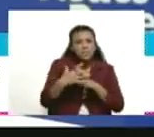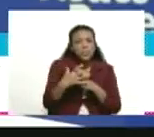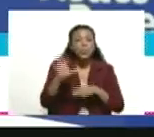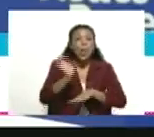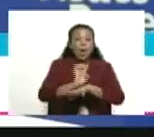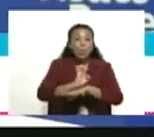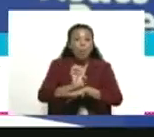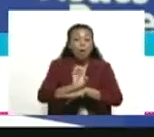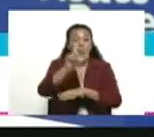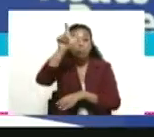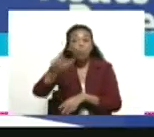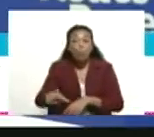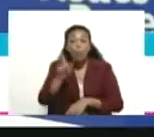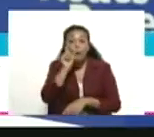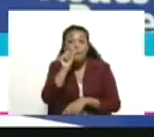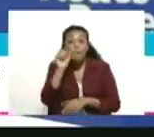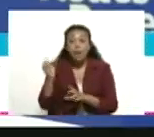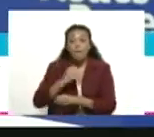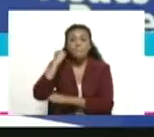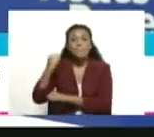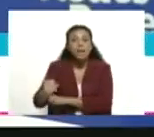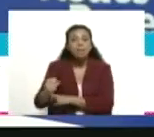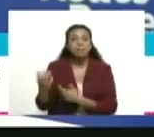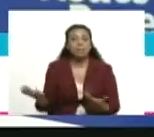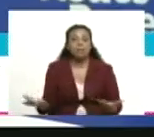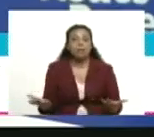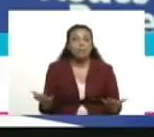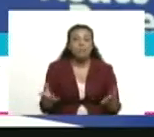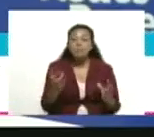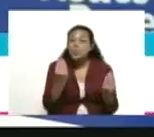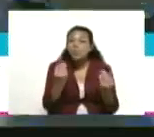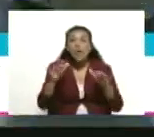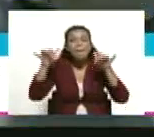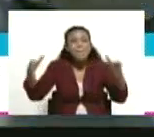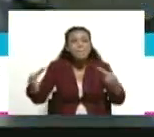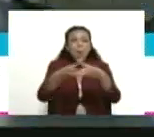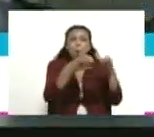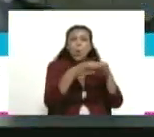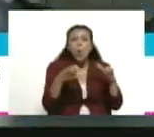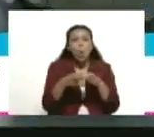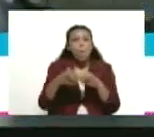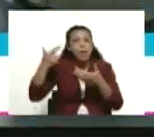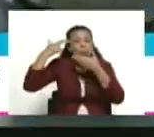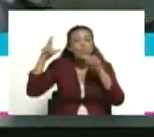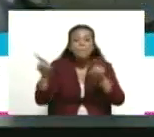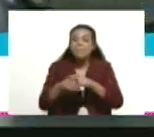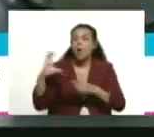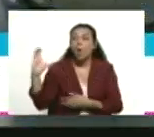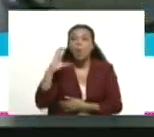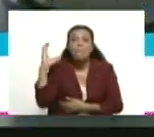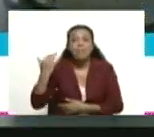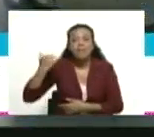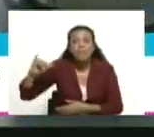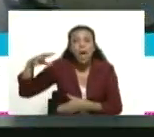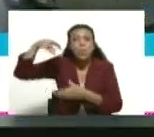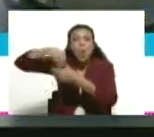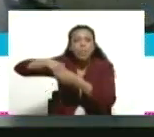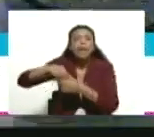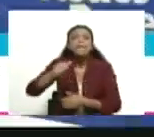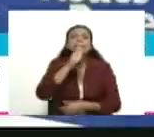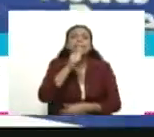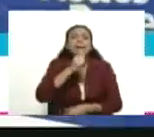Ecuador. Hemos sido víctimas de las mismas bandas criminales de sicarios colombianos. ¿Quién